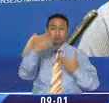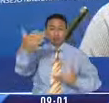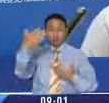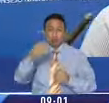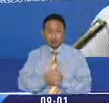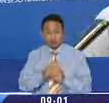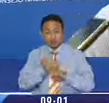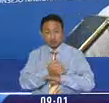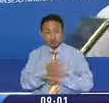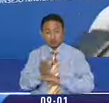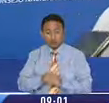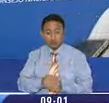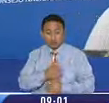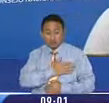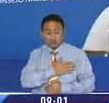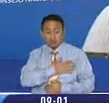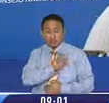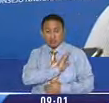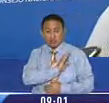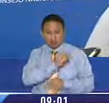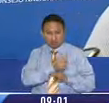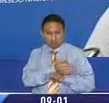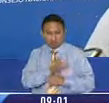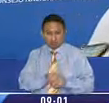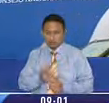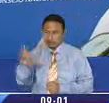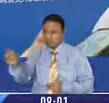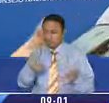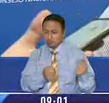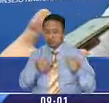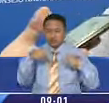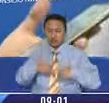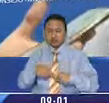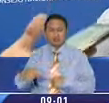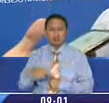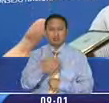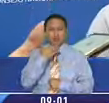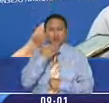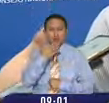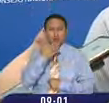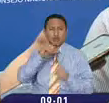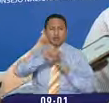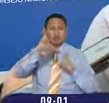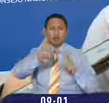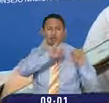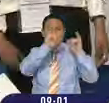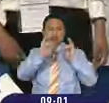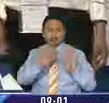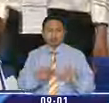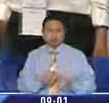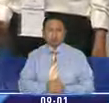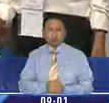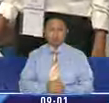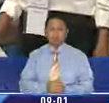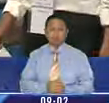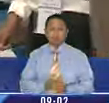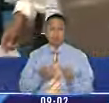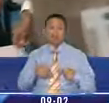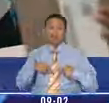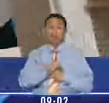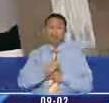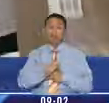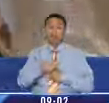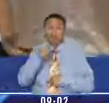políticas, incluso nuestros propios técnicos van a mirar el soporte de la carga del sistema informático, etcétera. También se